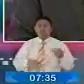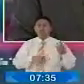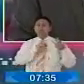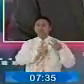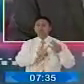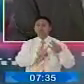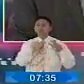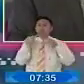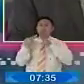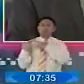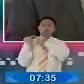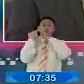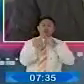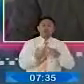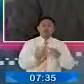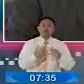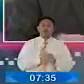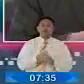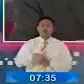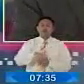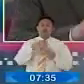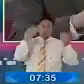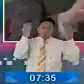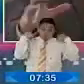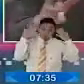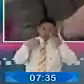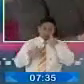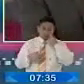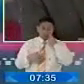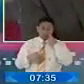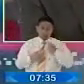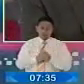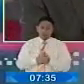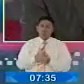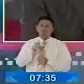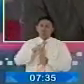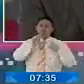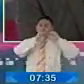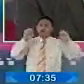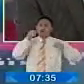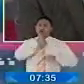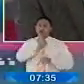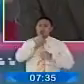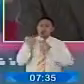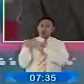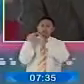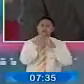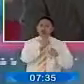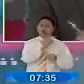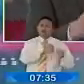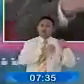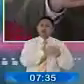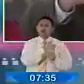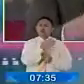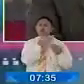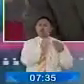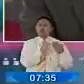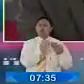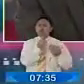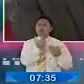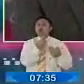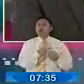la concesión que se tiene en el puerto allá en Guayaquil. ¿Qué tipo de concesiones, cuáles son las ejecuciones que va a tener? ¿Qué presupuesto, qué alcance